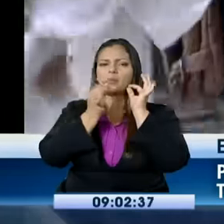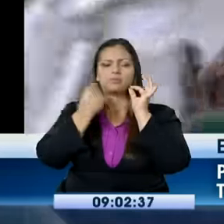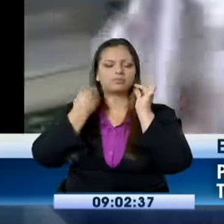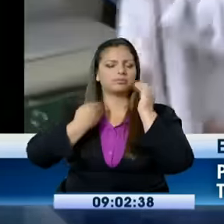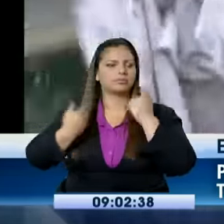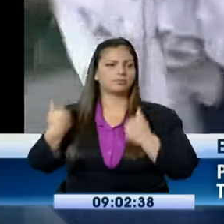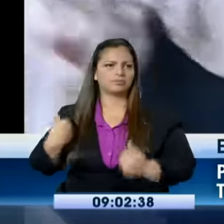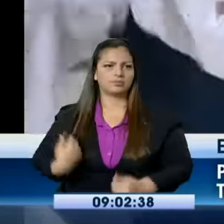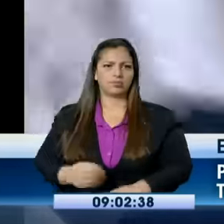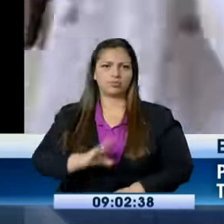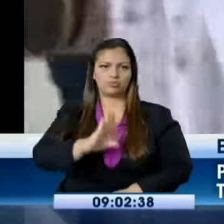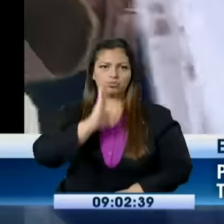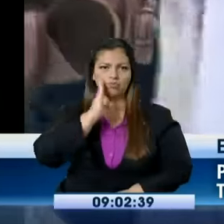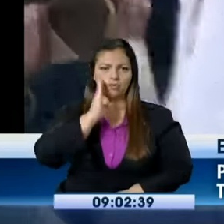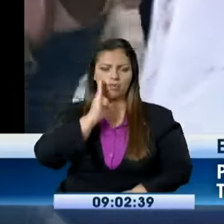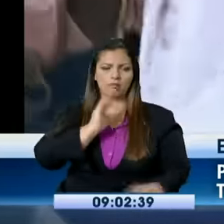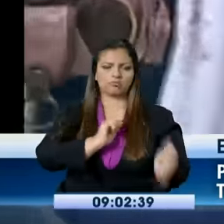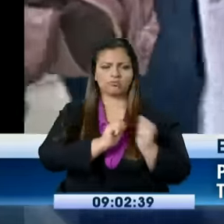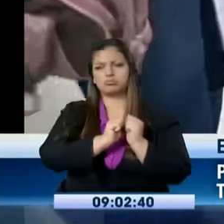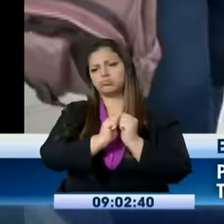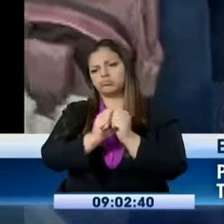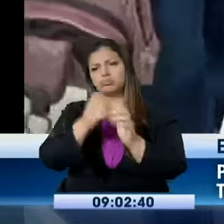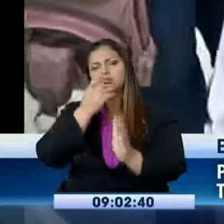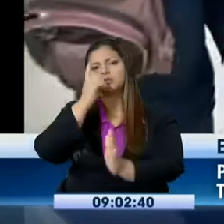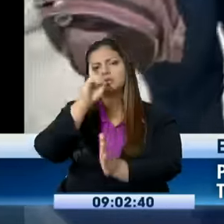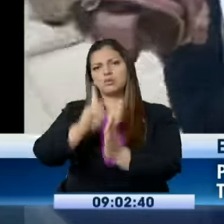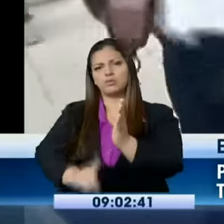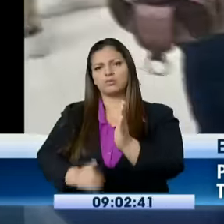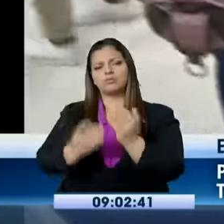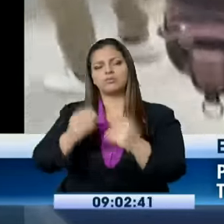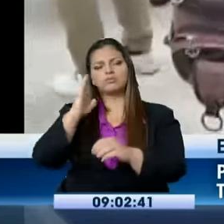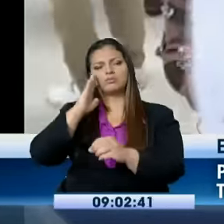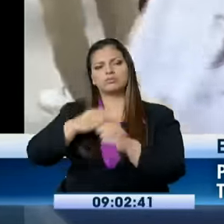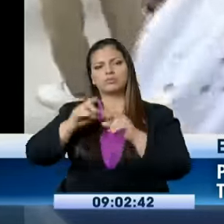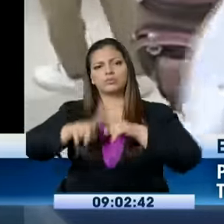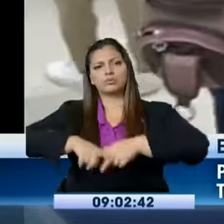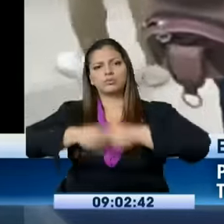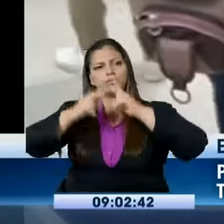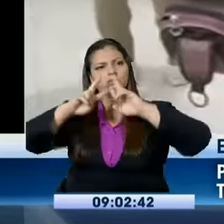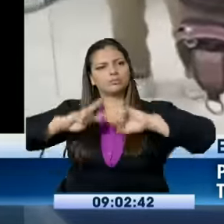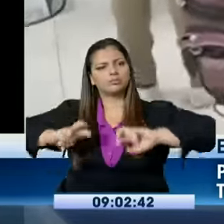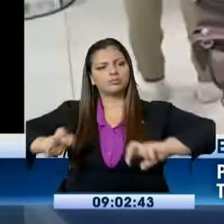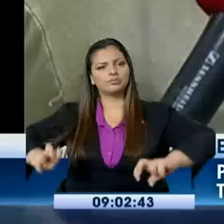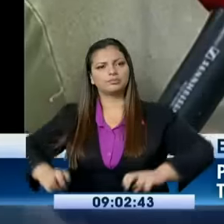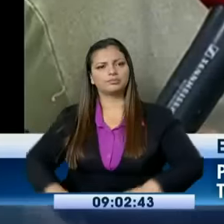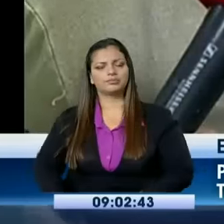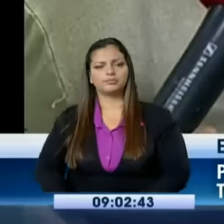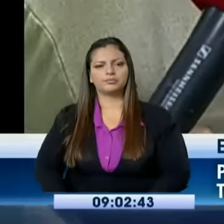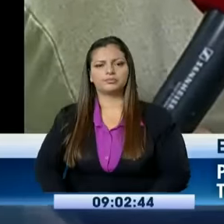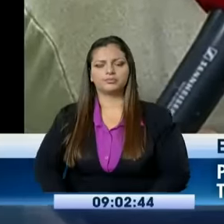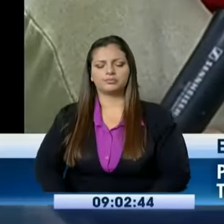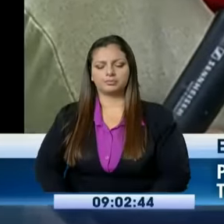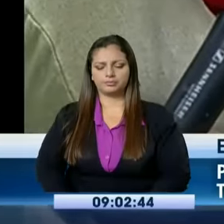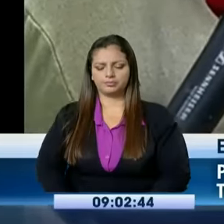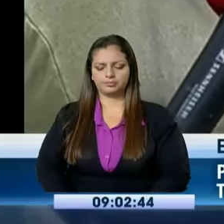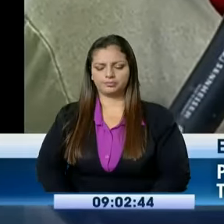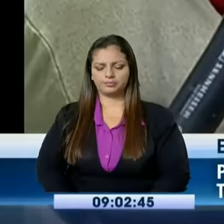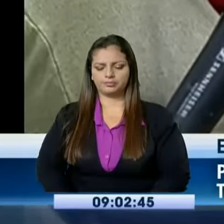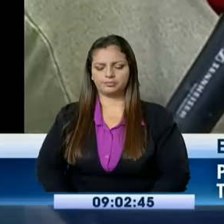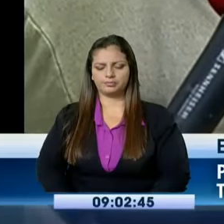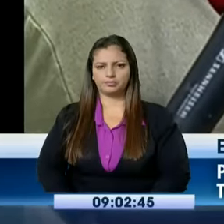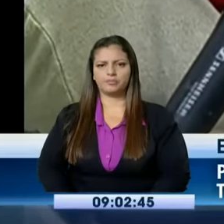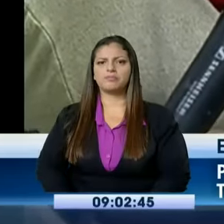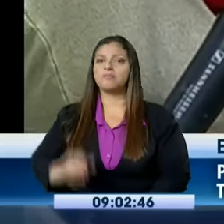Unidad Integrada de Justicia para que se inicien las respectivas investigaciones. Mañana voy a llevar